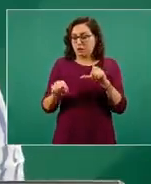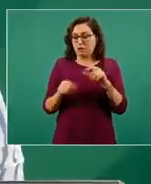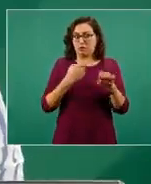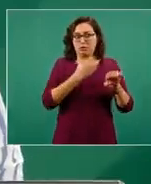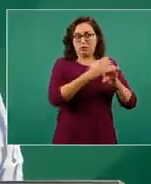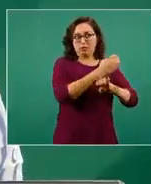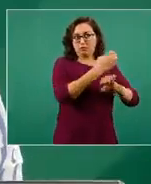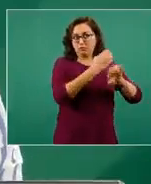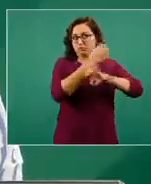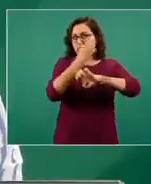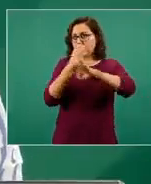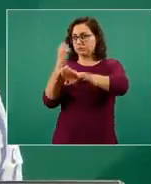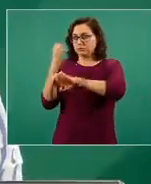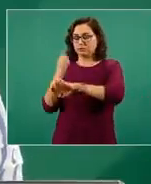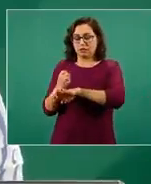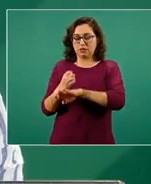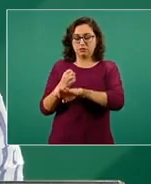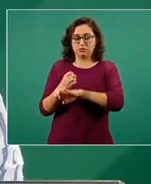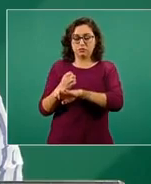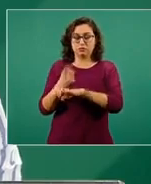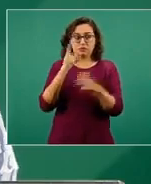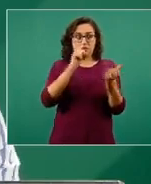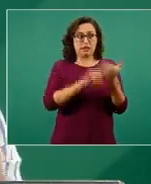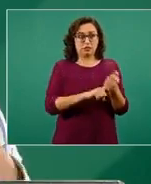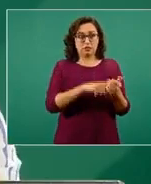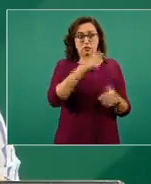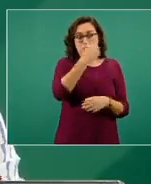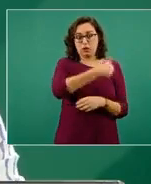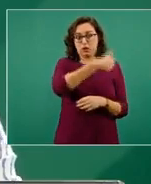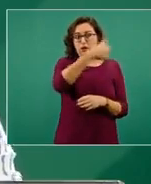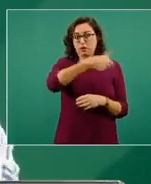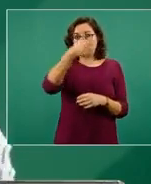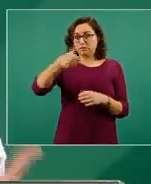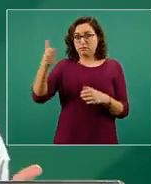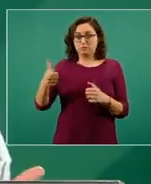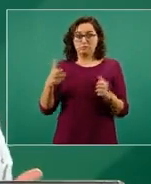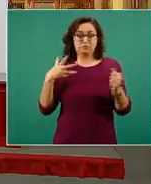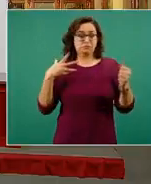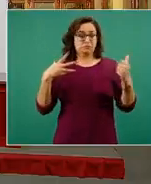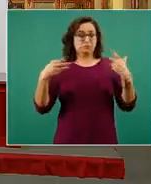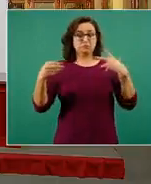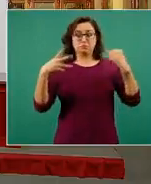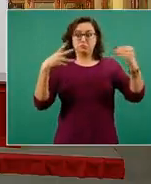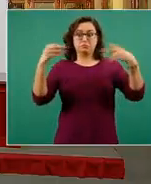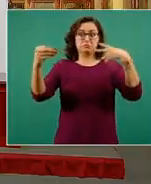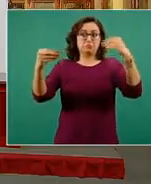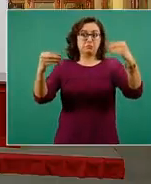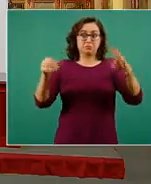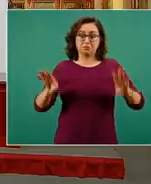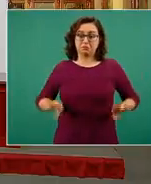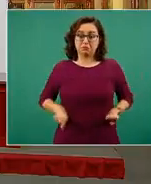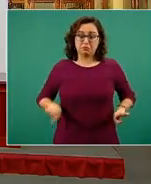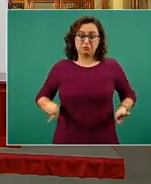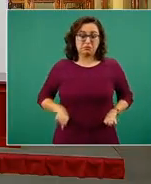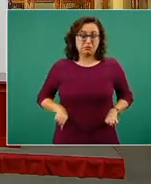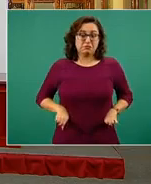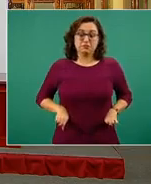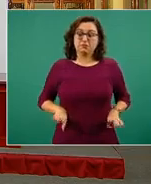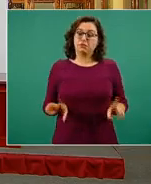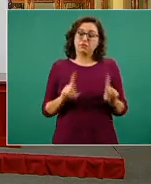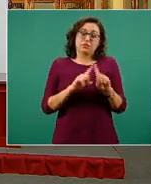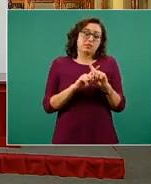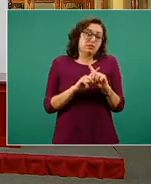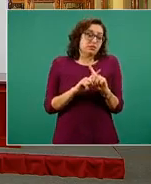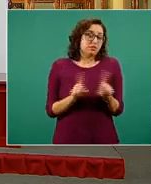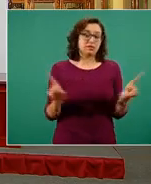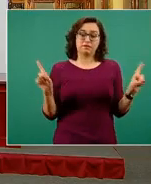las distintas entidades federativas, el comportamiento de la epidemia es muy variante. Tenemos